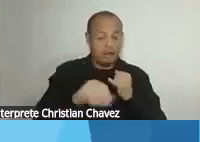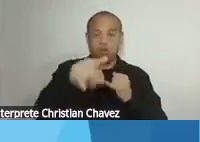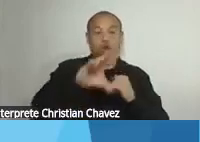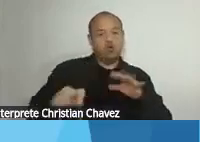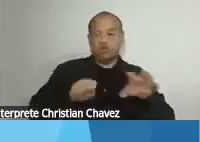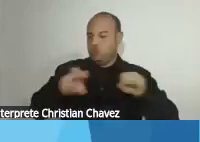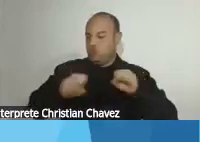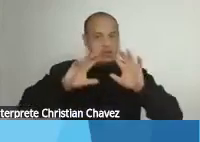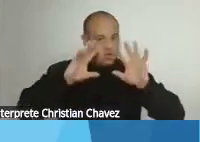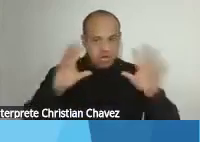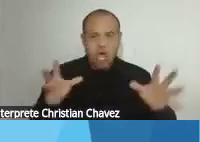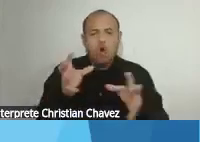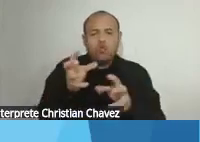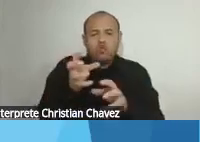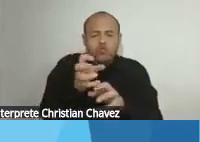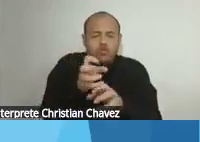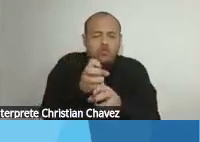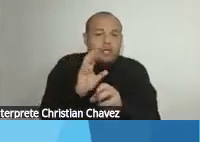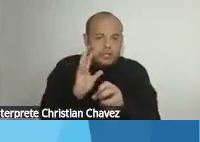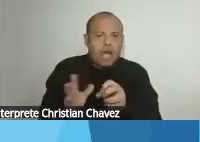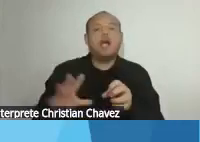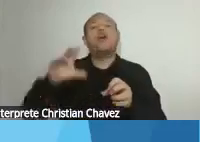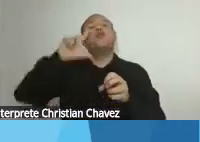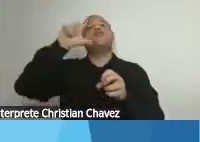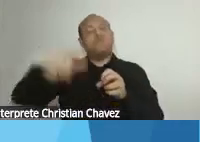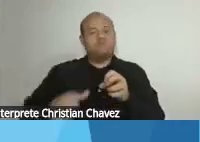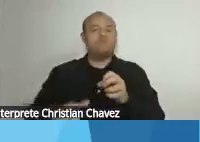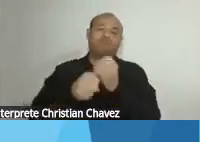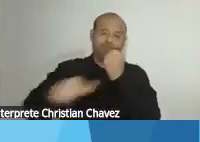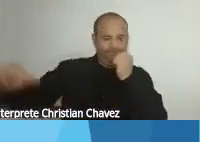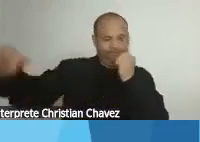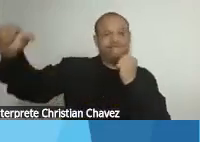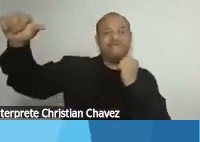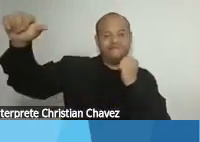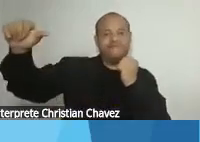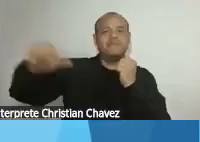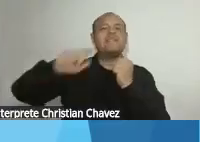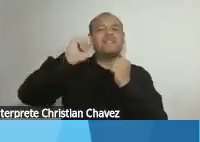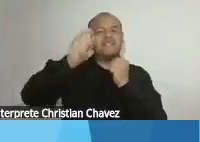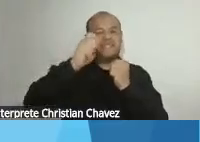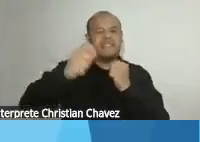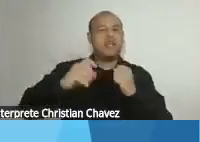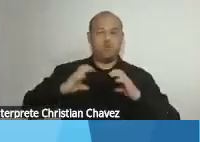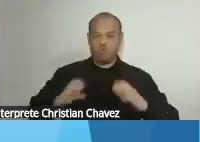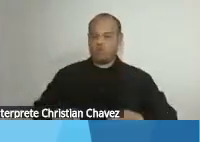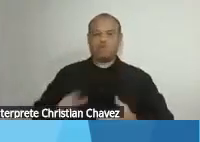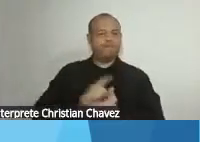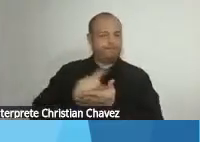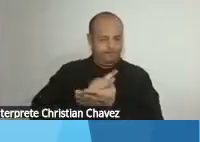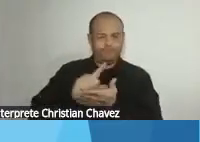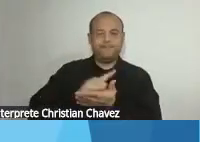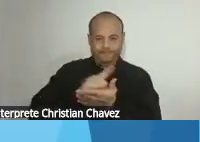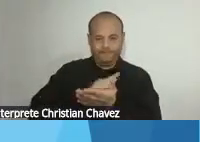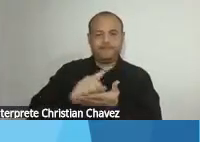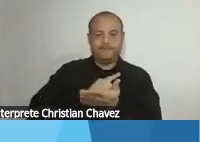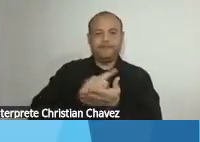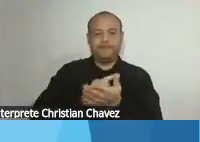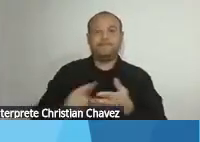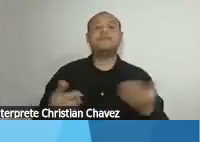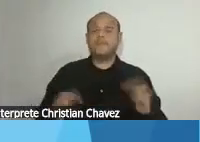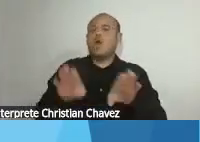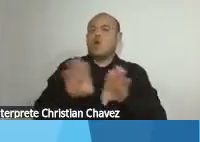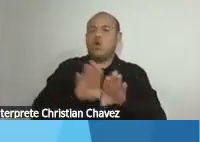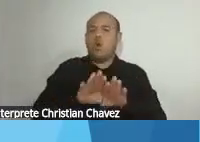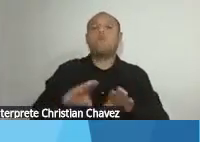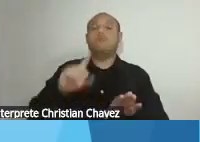pues, del hidrato de carbono, ¿sí? Un hidrato de carbono, una molécula grande, se puede digerir en el tubo digestivo, se